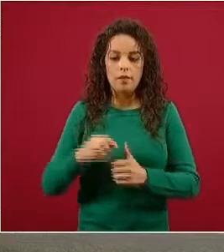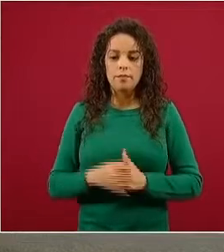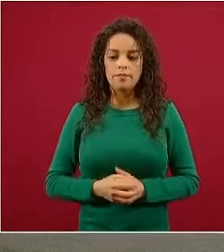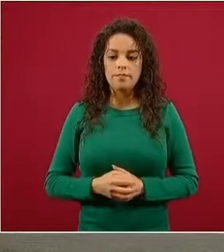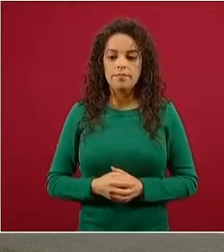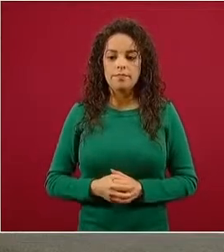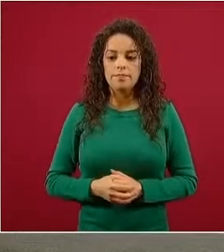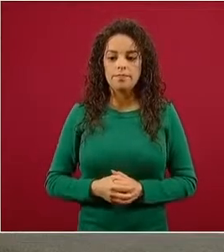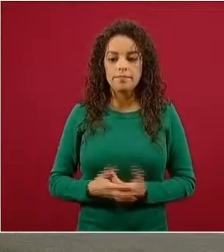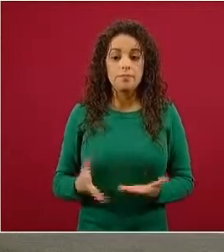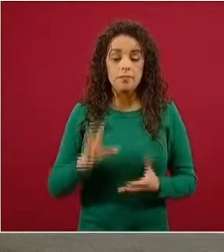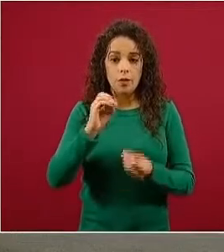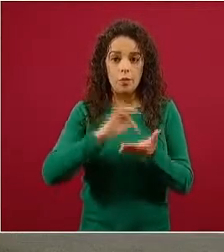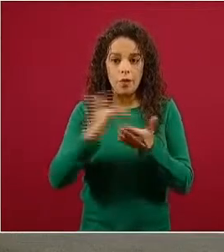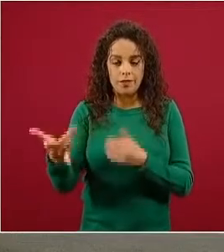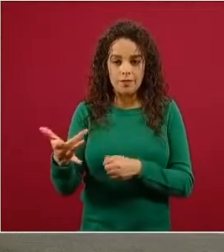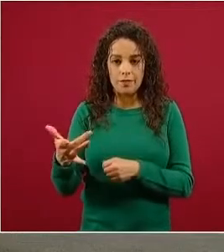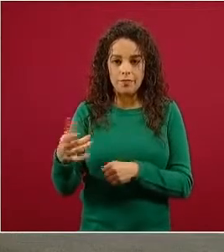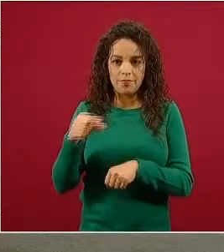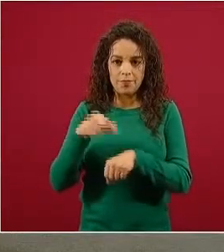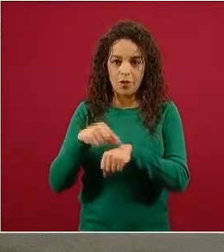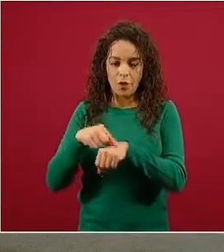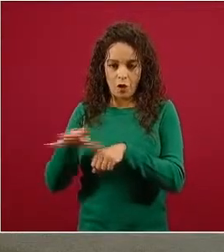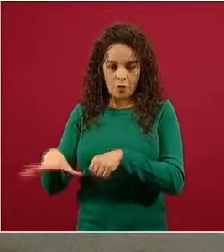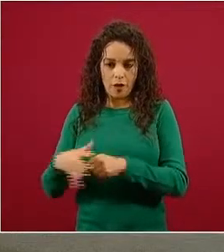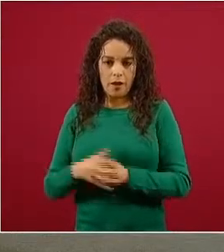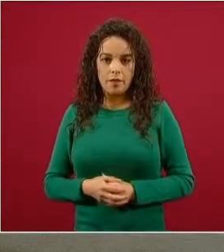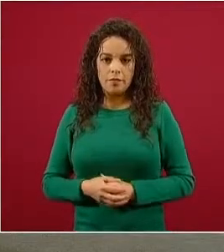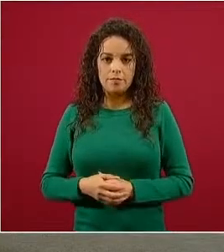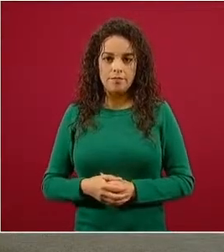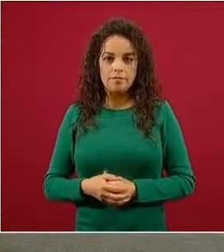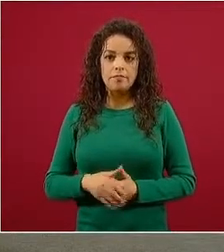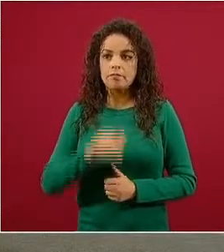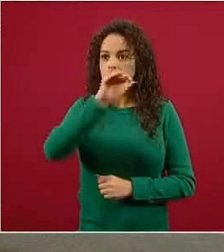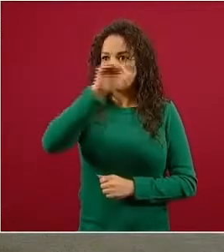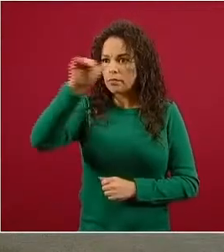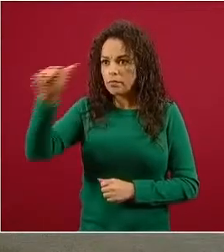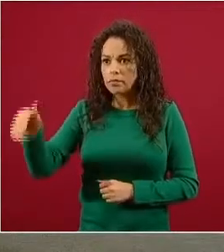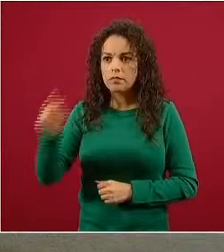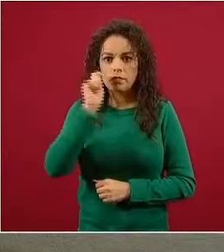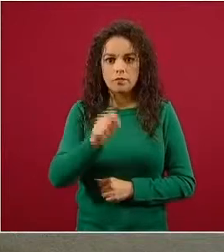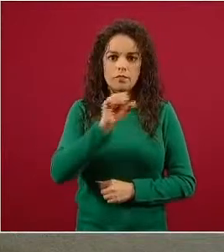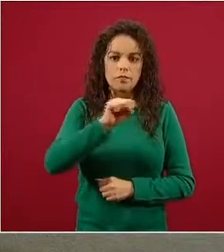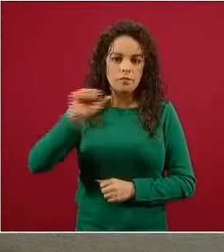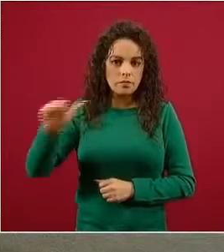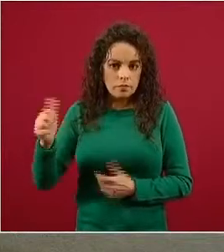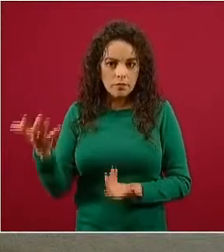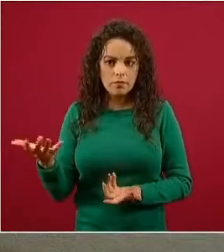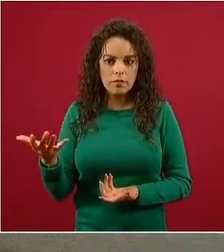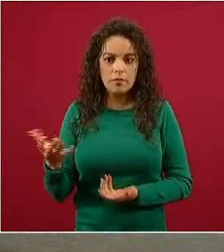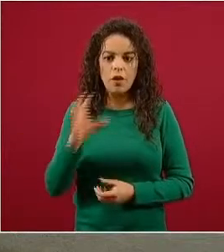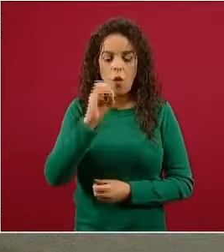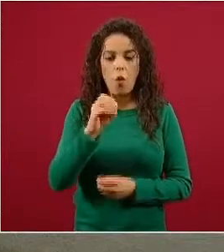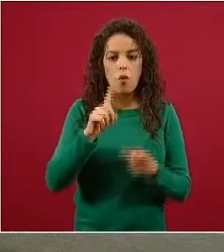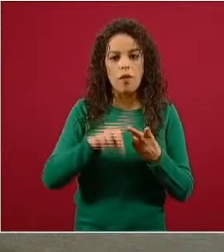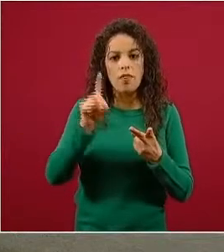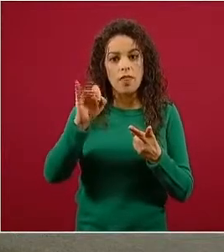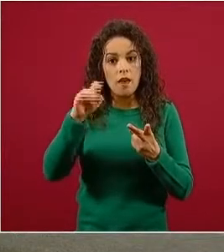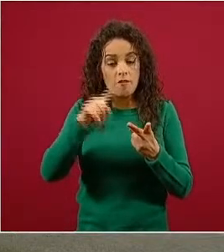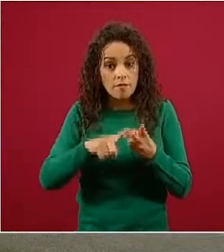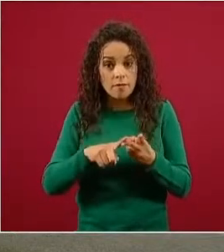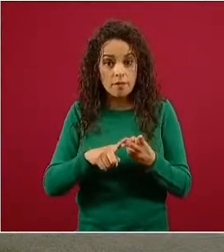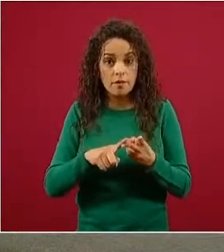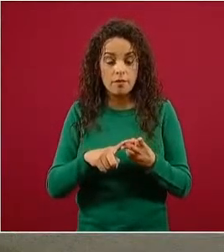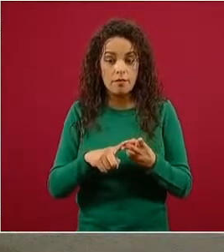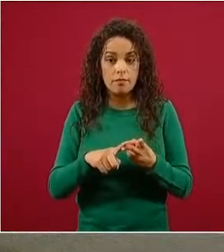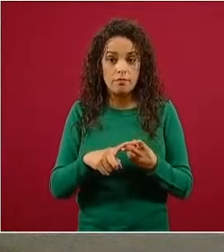comunidades universitarias y del Politécnico, y también varias de las asociaciones civiles que brindan en